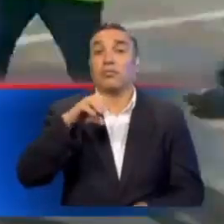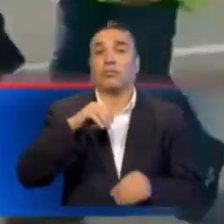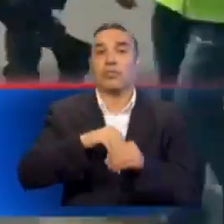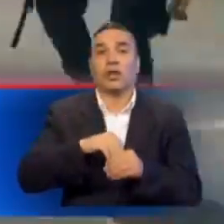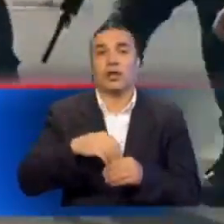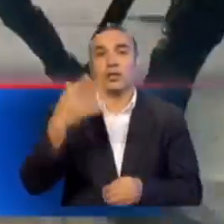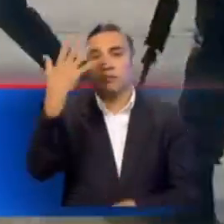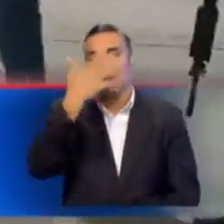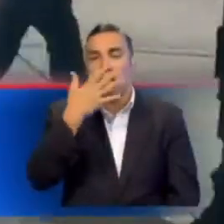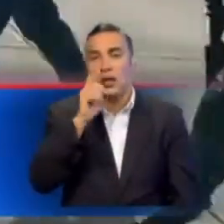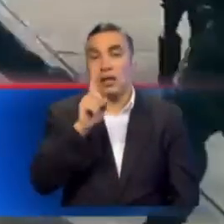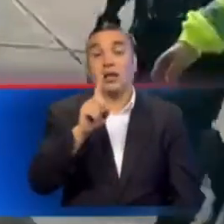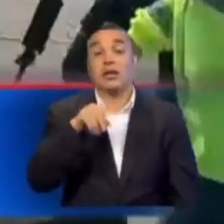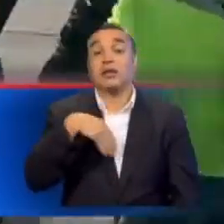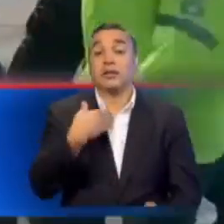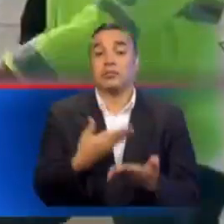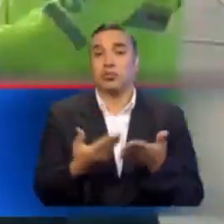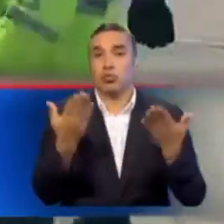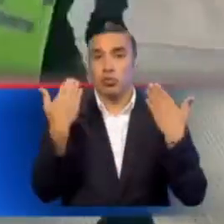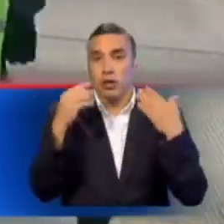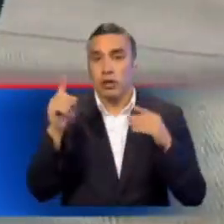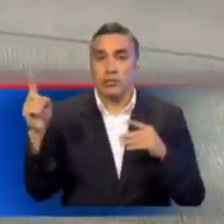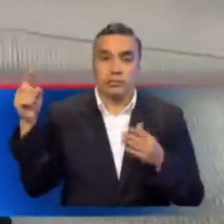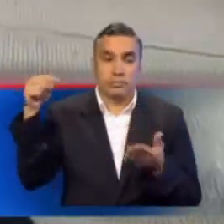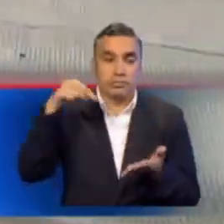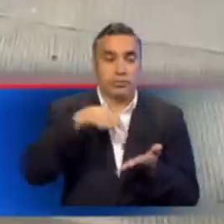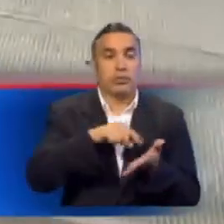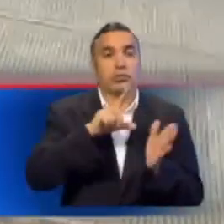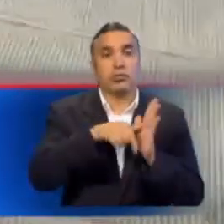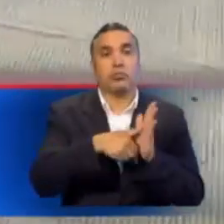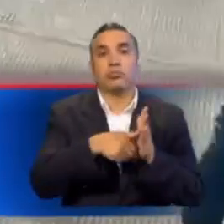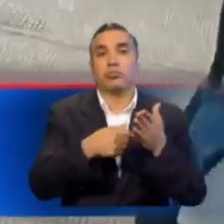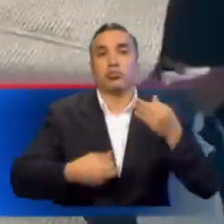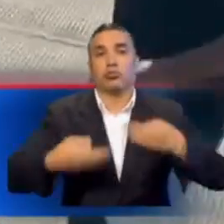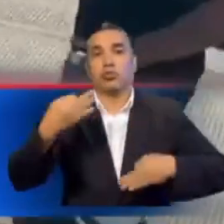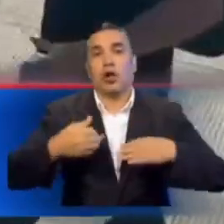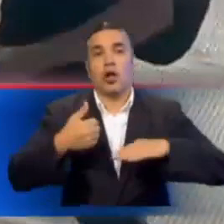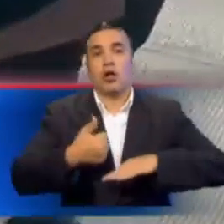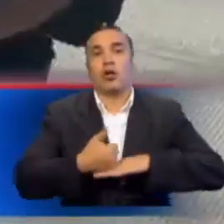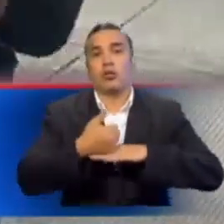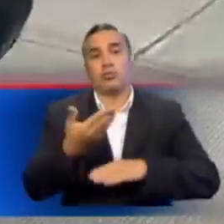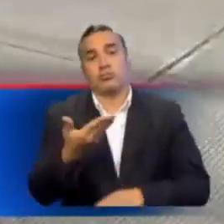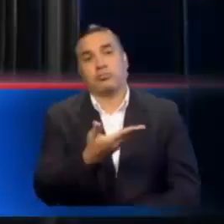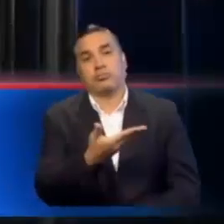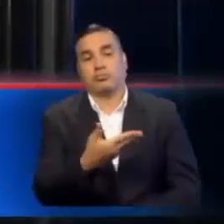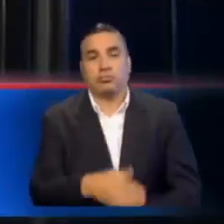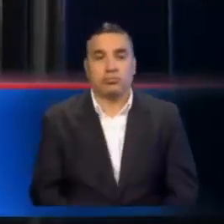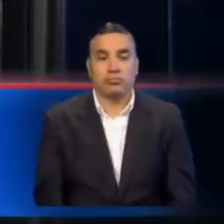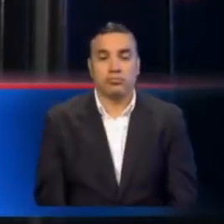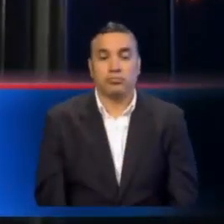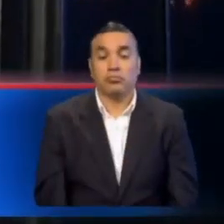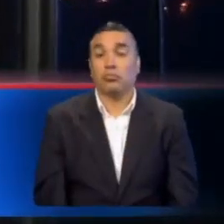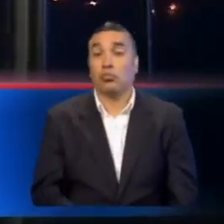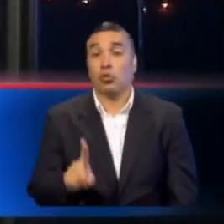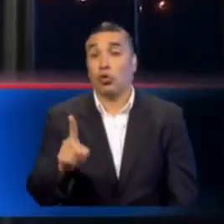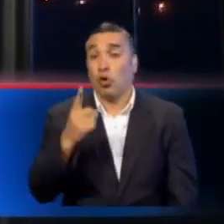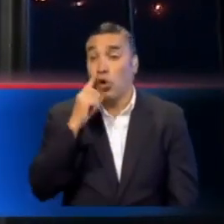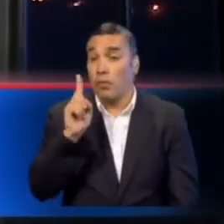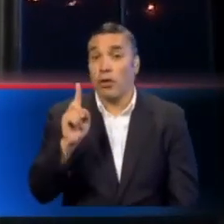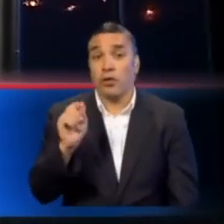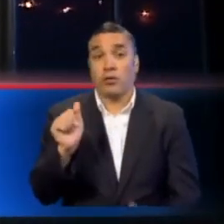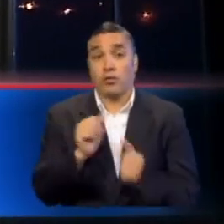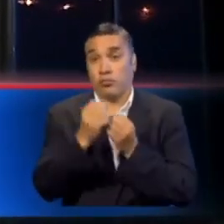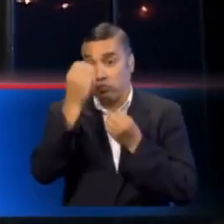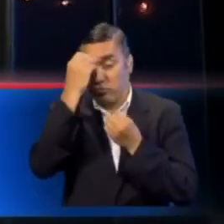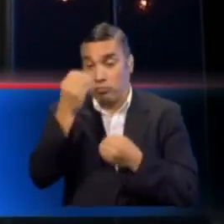esmeraldas desde donde lo trajeron a guayaquil para someterlo ante las autoridades judiciales un ciudadano que de acuerdo